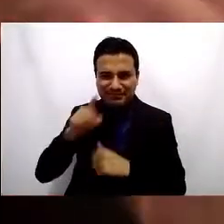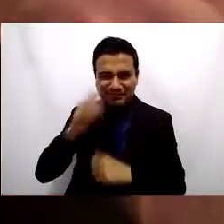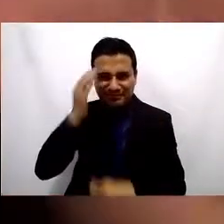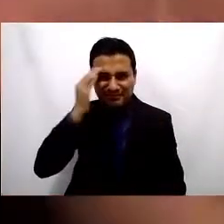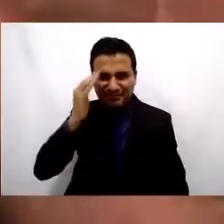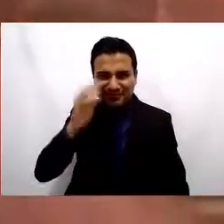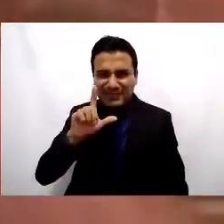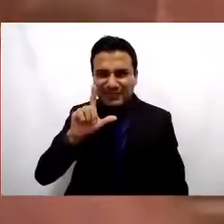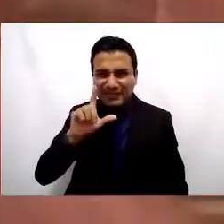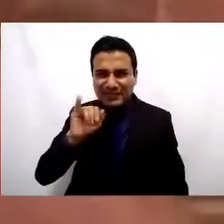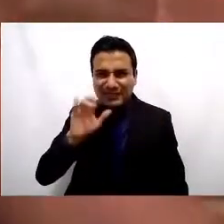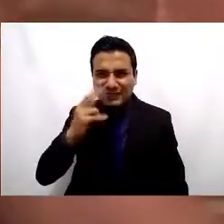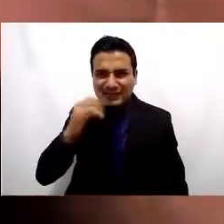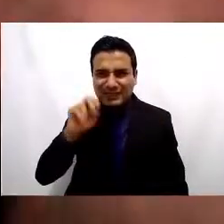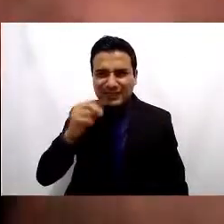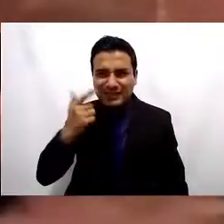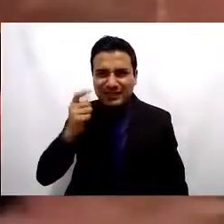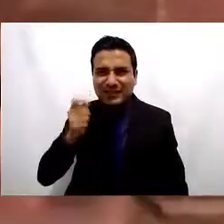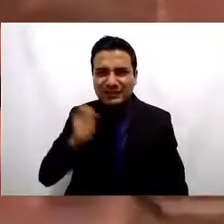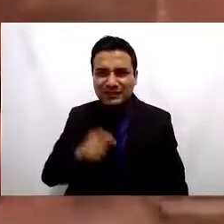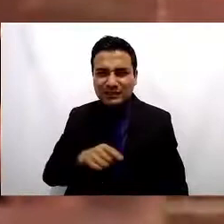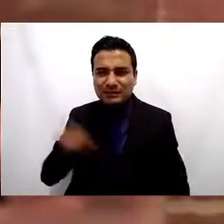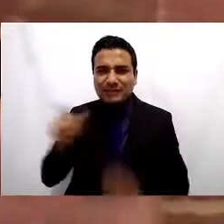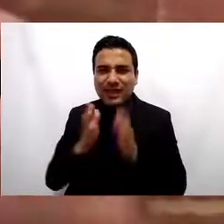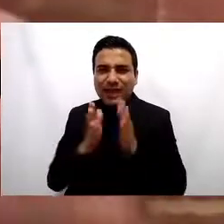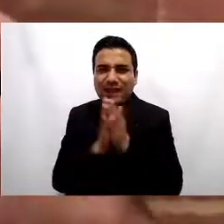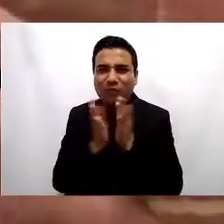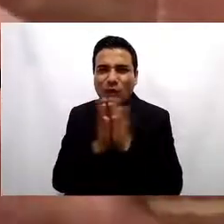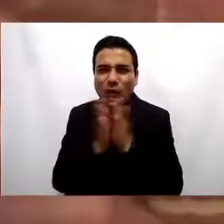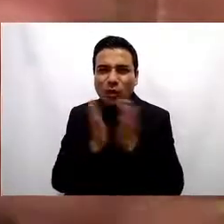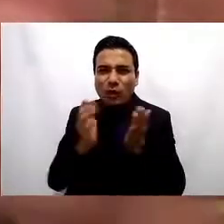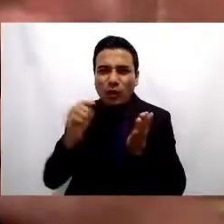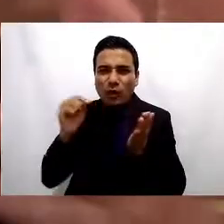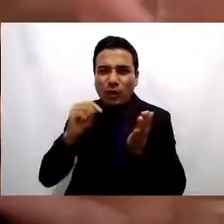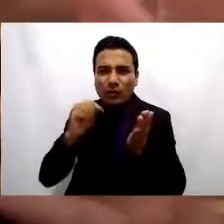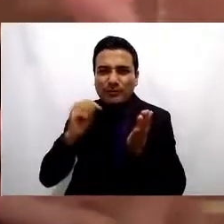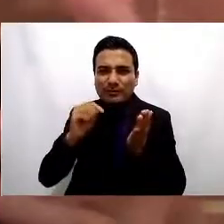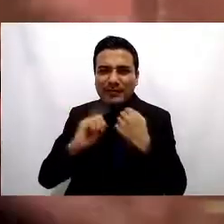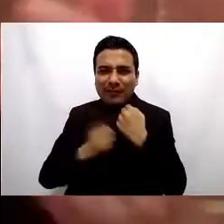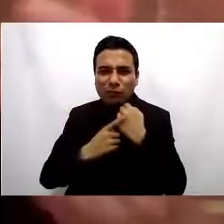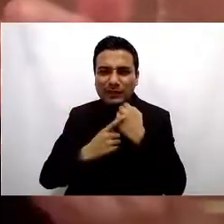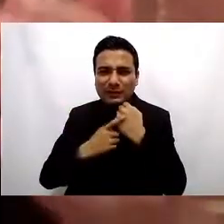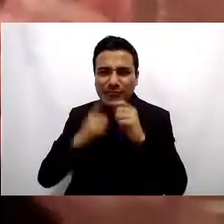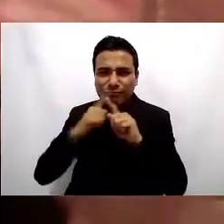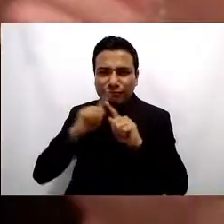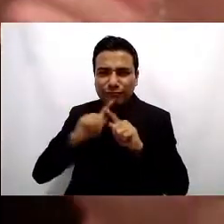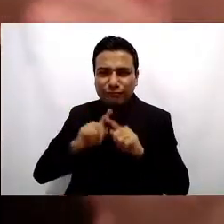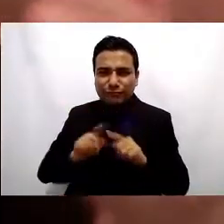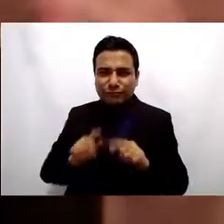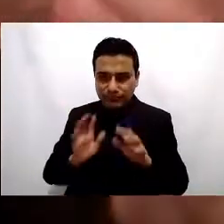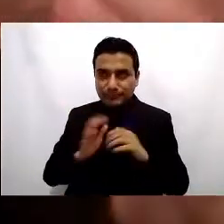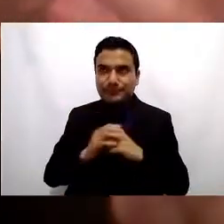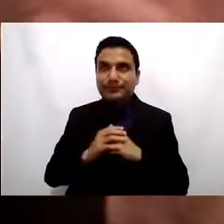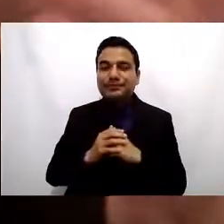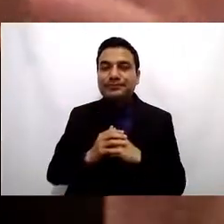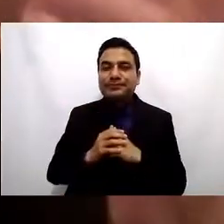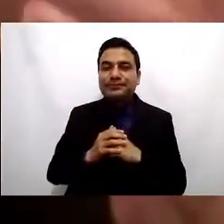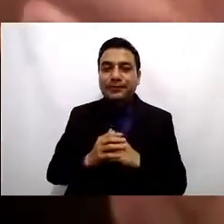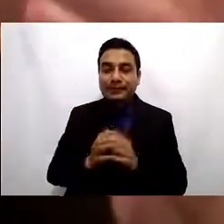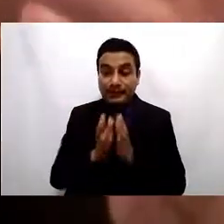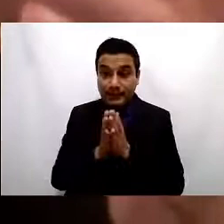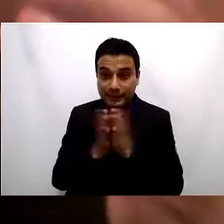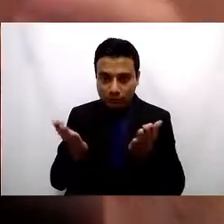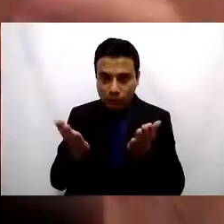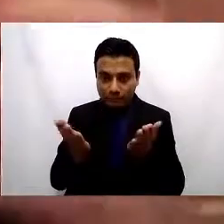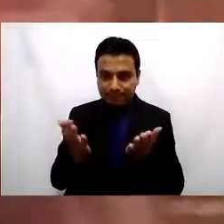el I Ching no es otra cosa que un libro de metáforas al cual se le hace una pregunta, a alguien